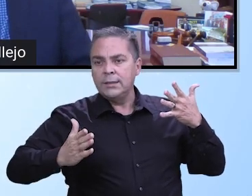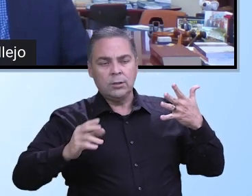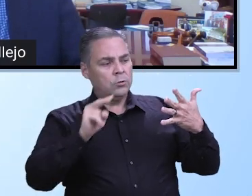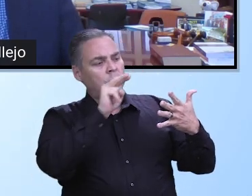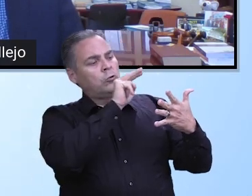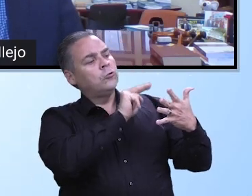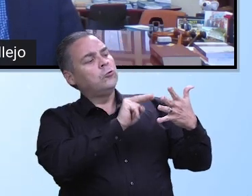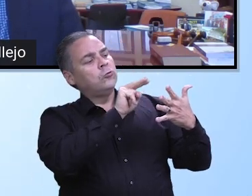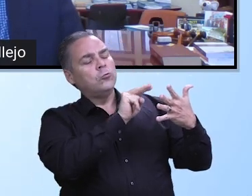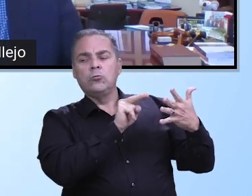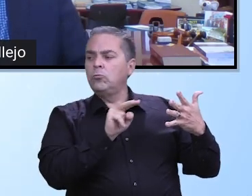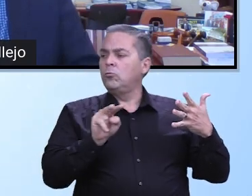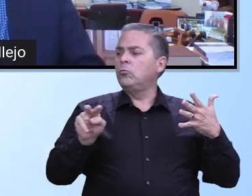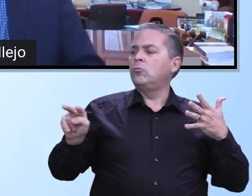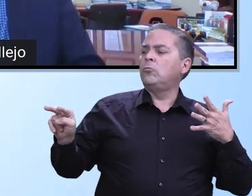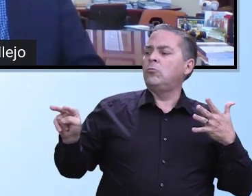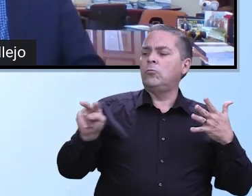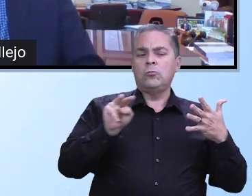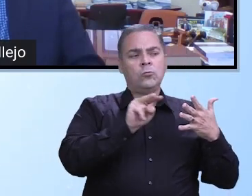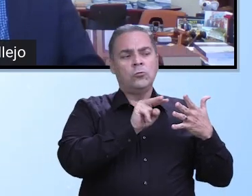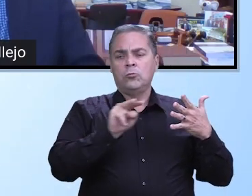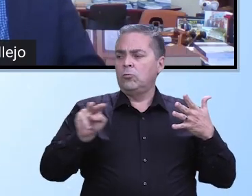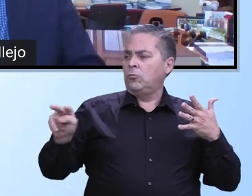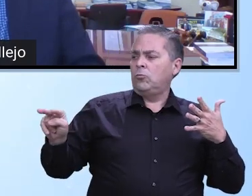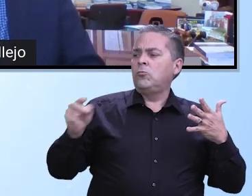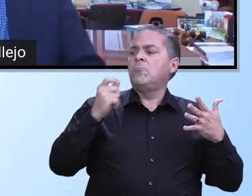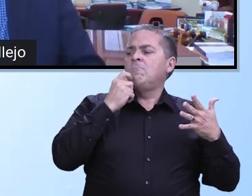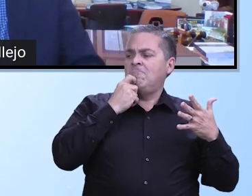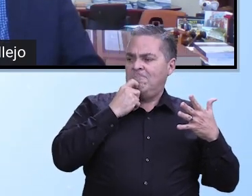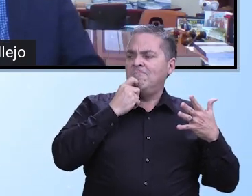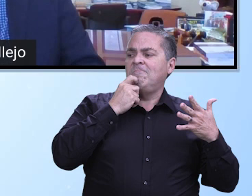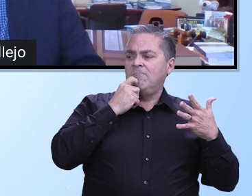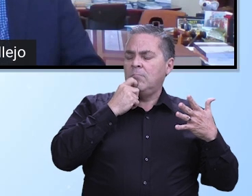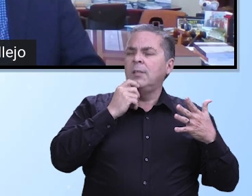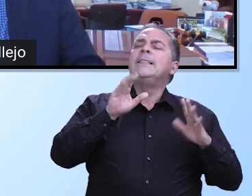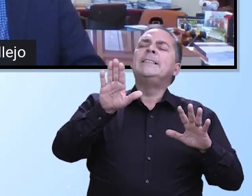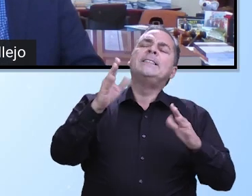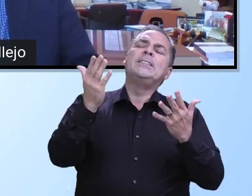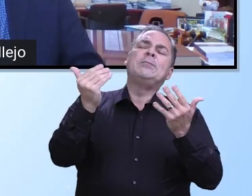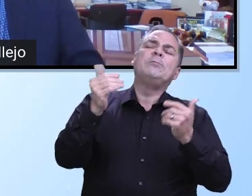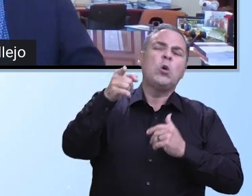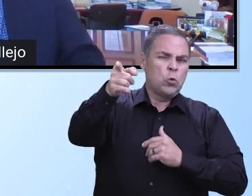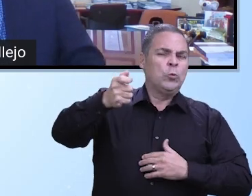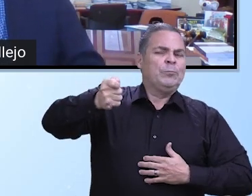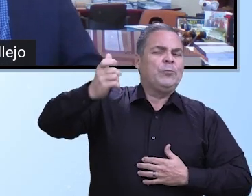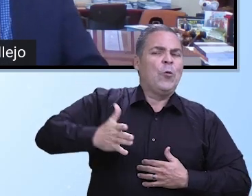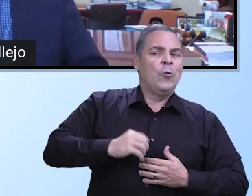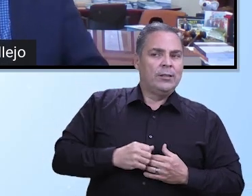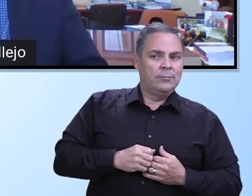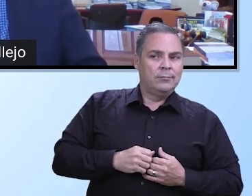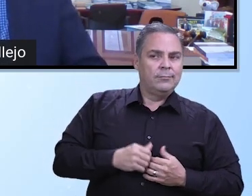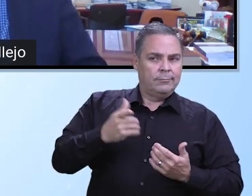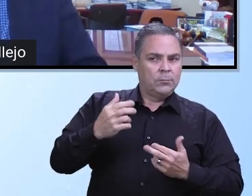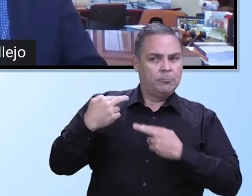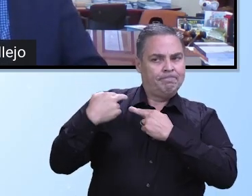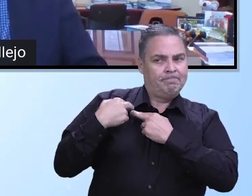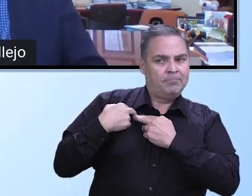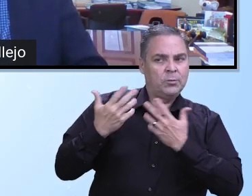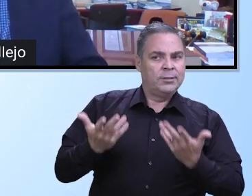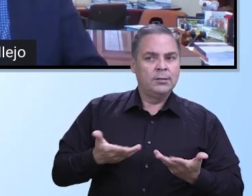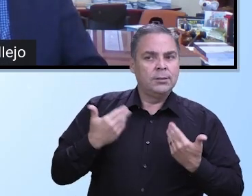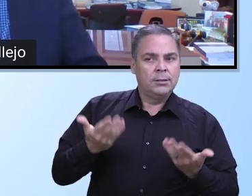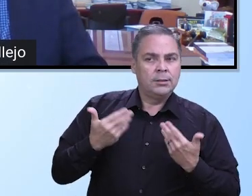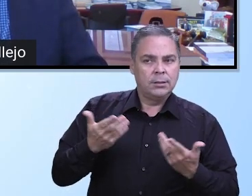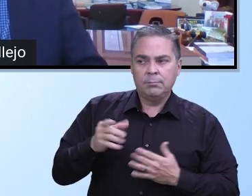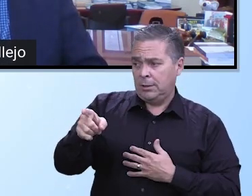cuando atienden estas situaciones. Desde su rol, ¿verdad? Como juez en este momento, cuando se atienden casos de personas